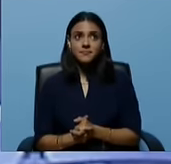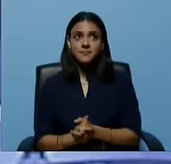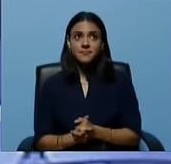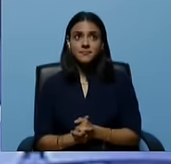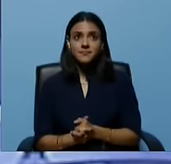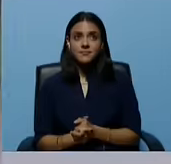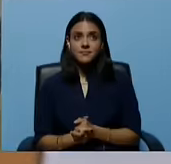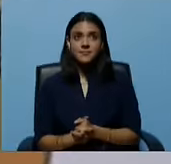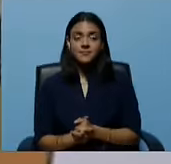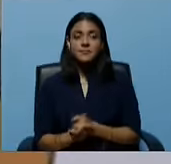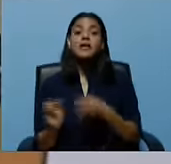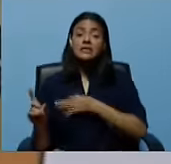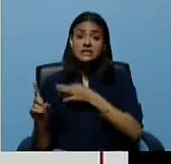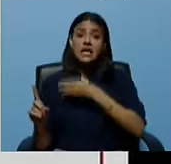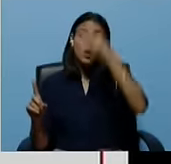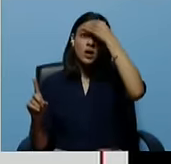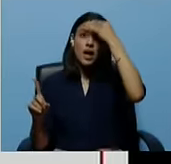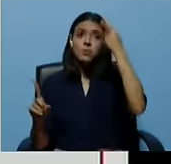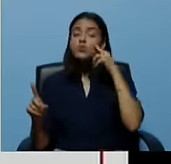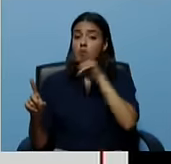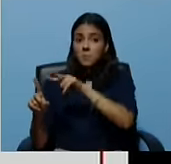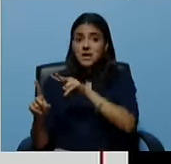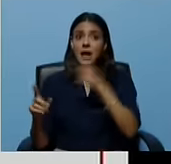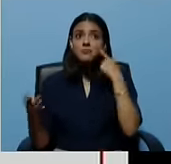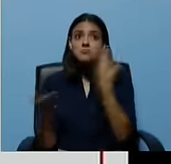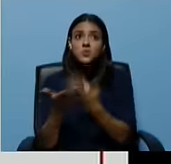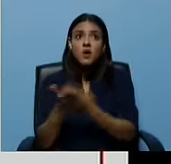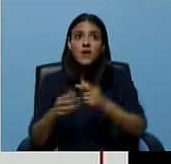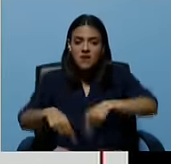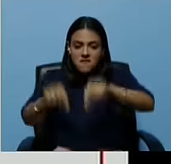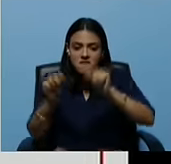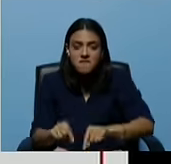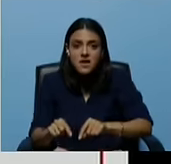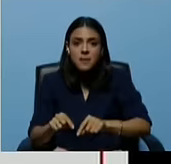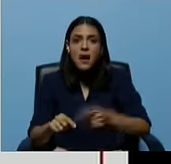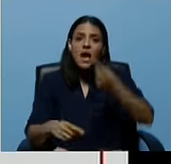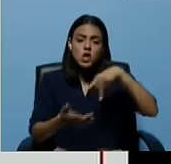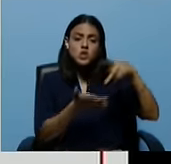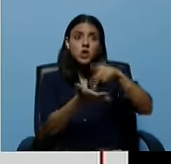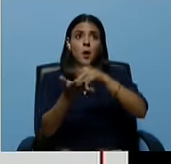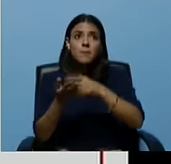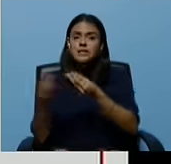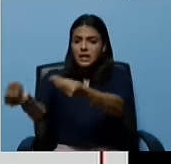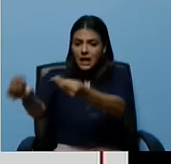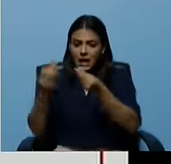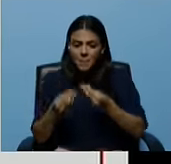El señor González Urrutia firmando el documento en nuestra presencia para entregárnoslo,